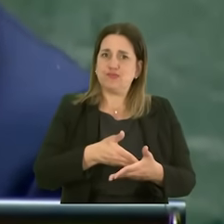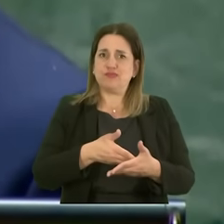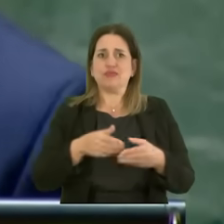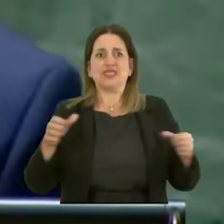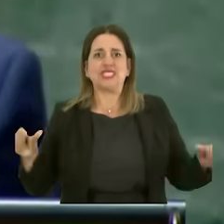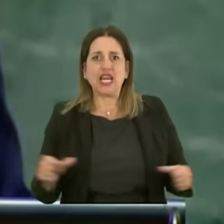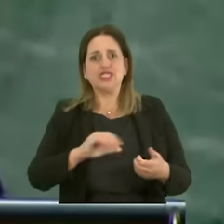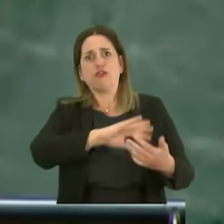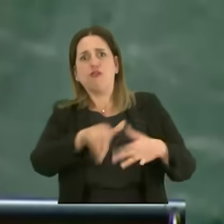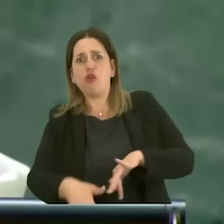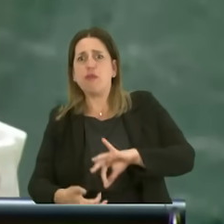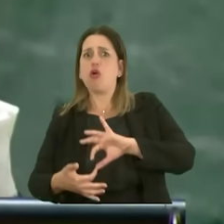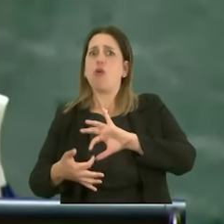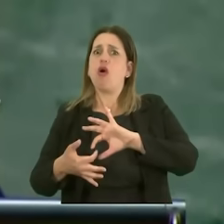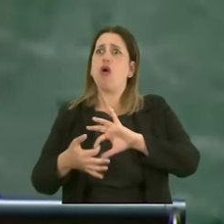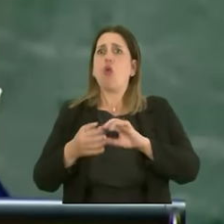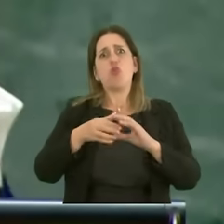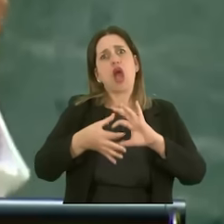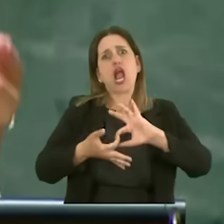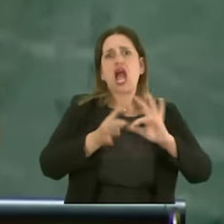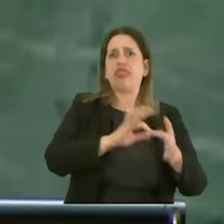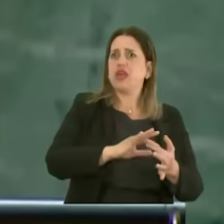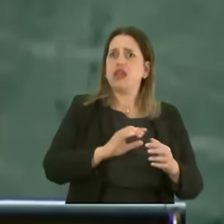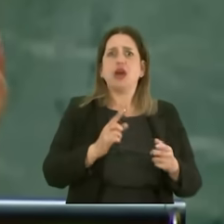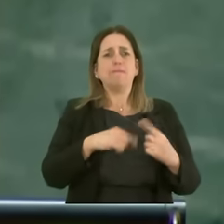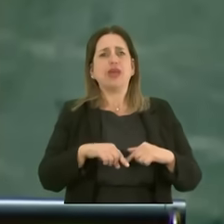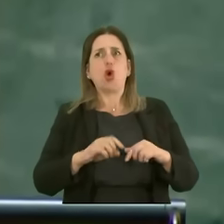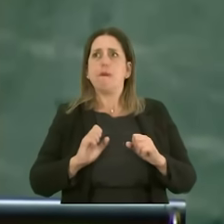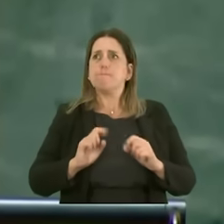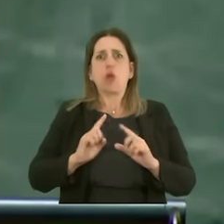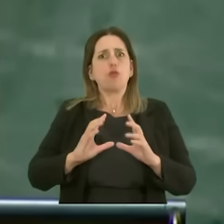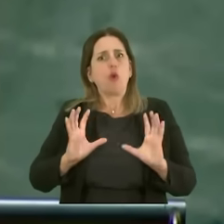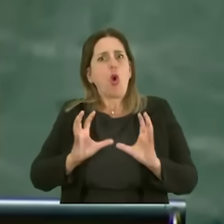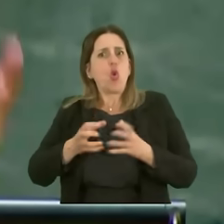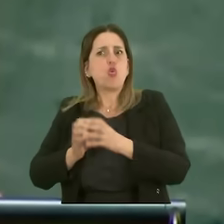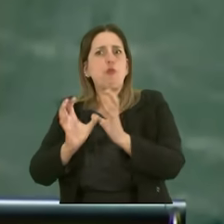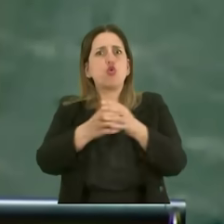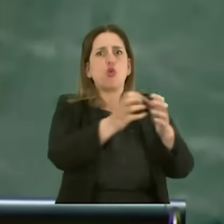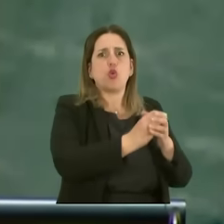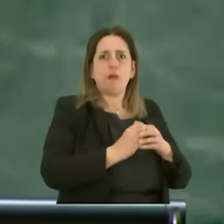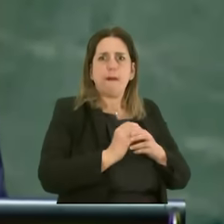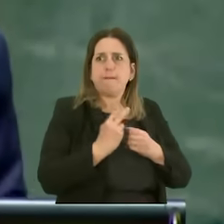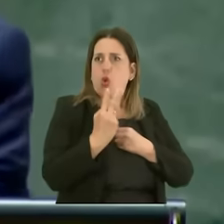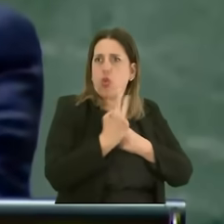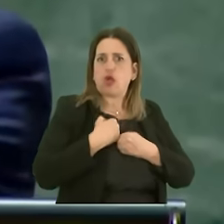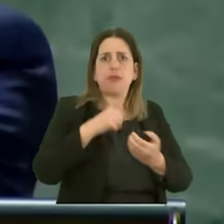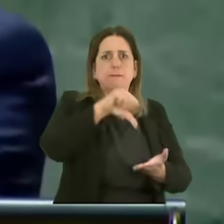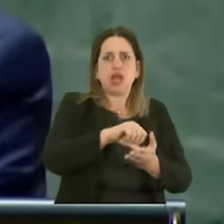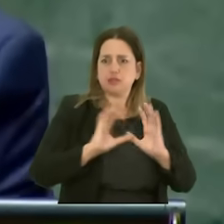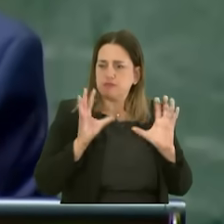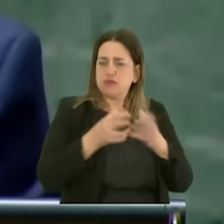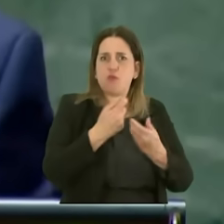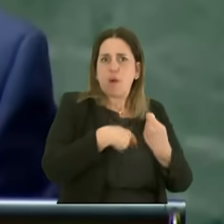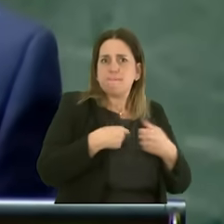círculo vicioso donde se estimula el aislamiento y se estimula el proteccionismo ante esas